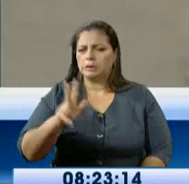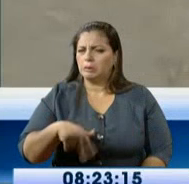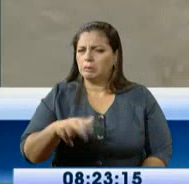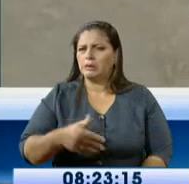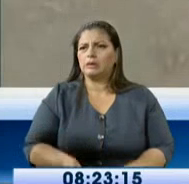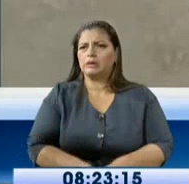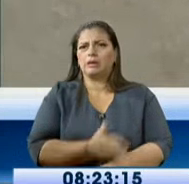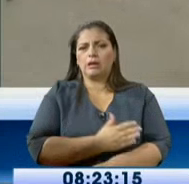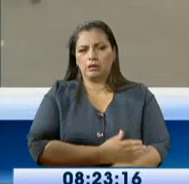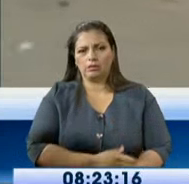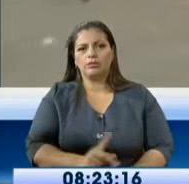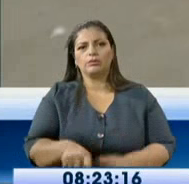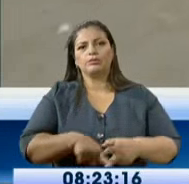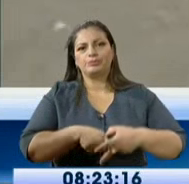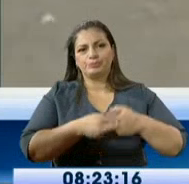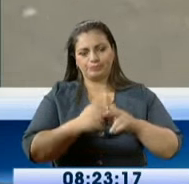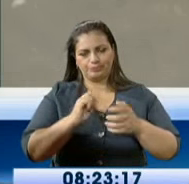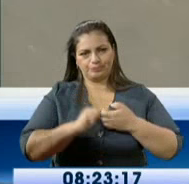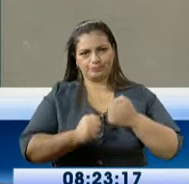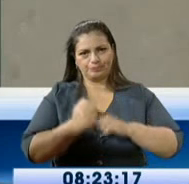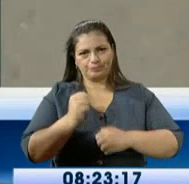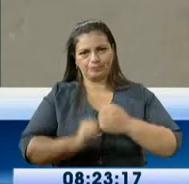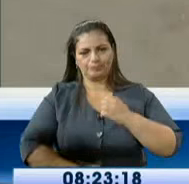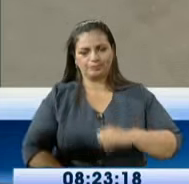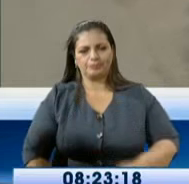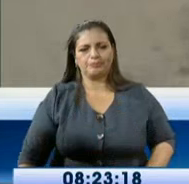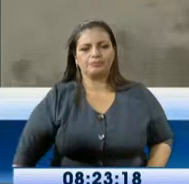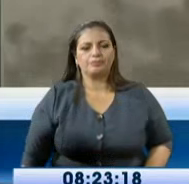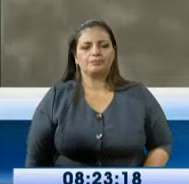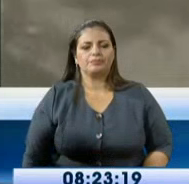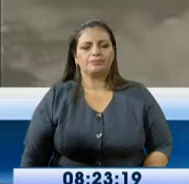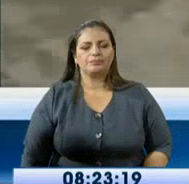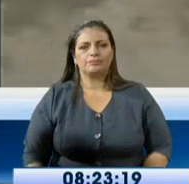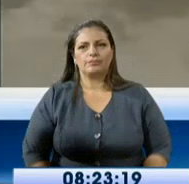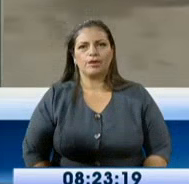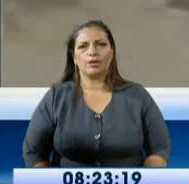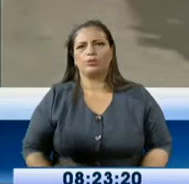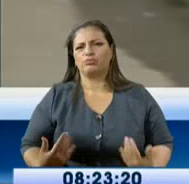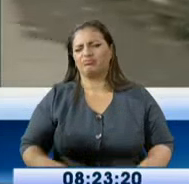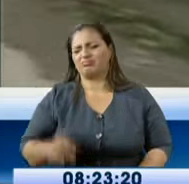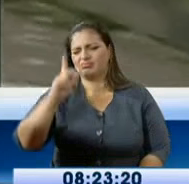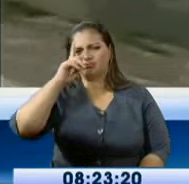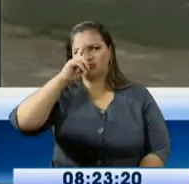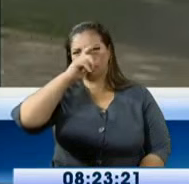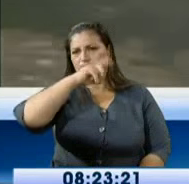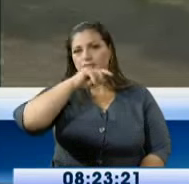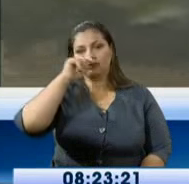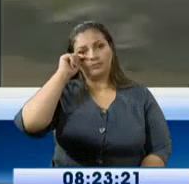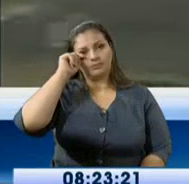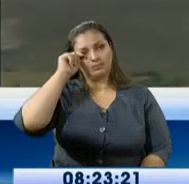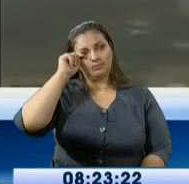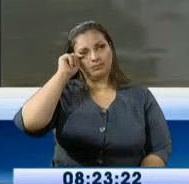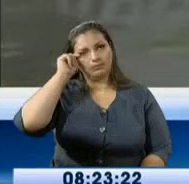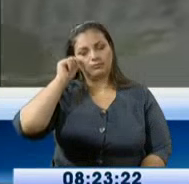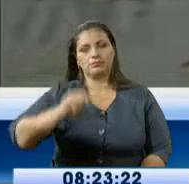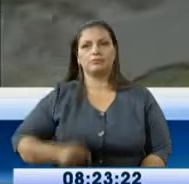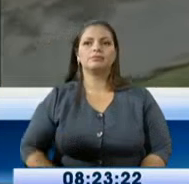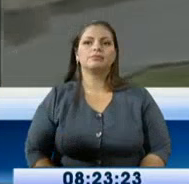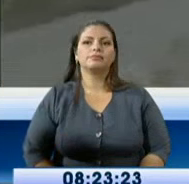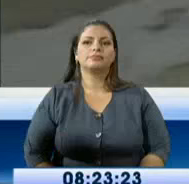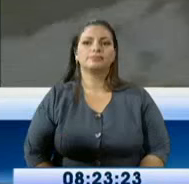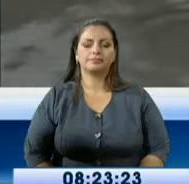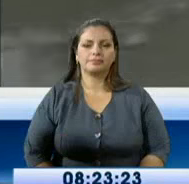de 2 a 3 meses, es este problema que tenemos. Es un problema demasiado complicado, como usted está viendo, todas las cámaras son